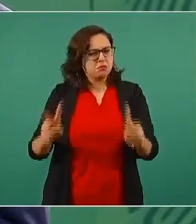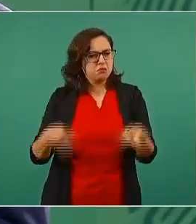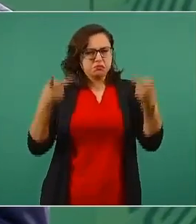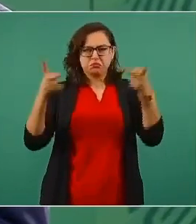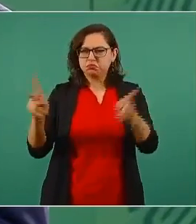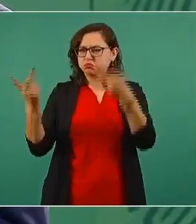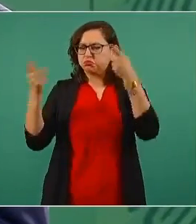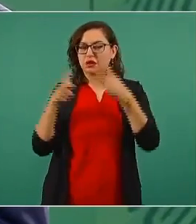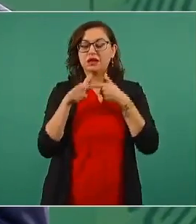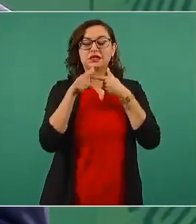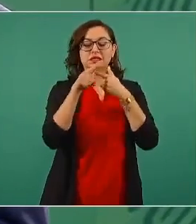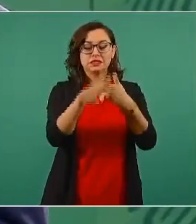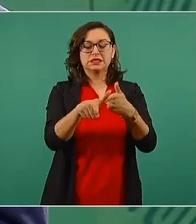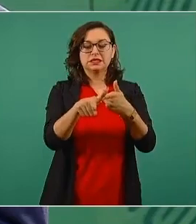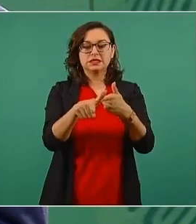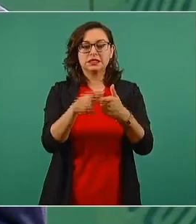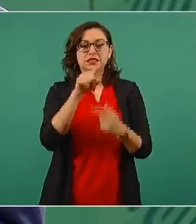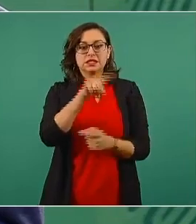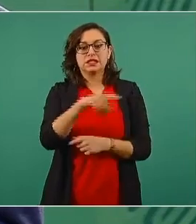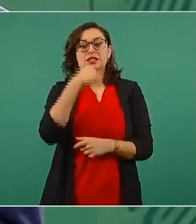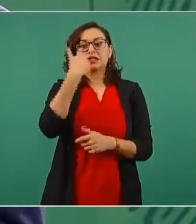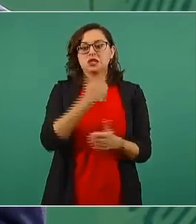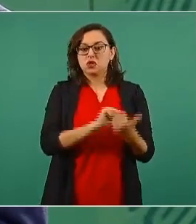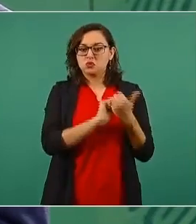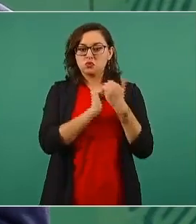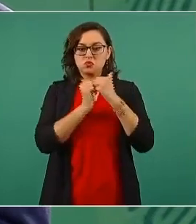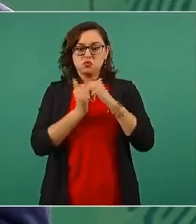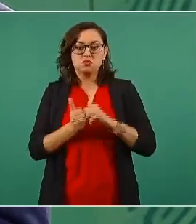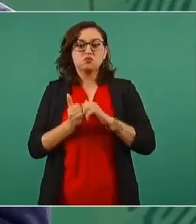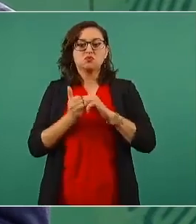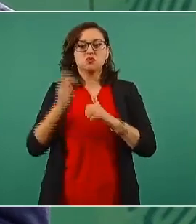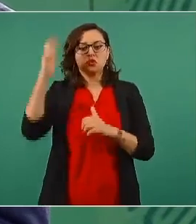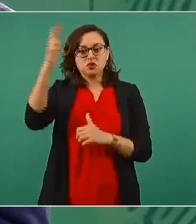se quiere convertir en monarca,